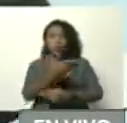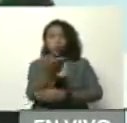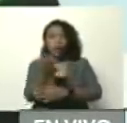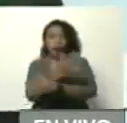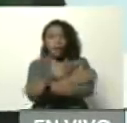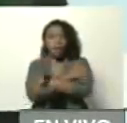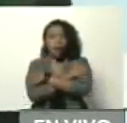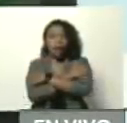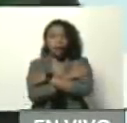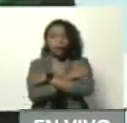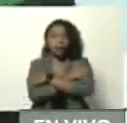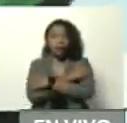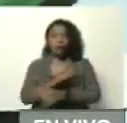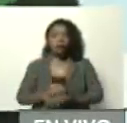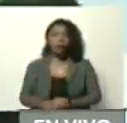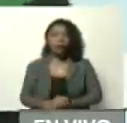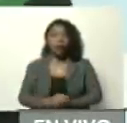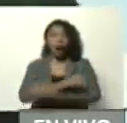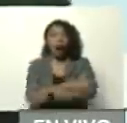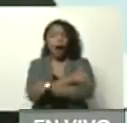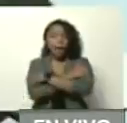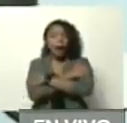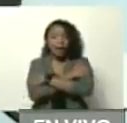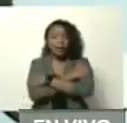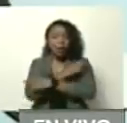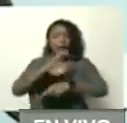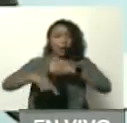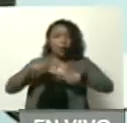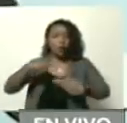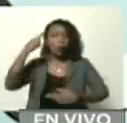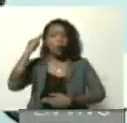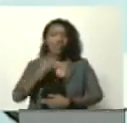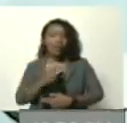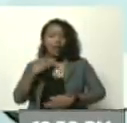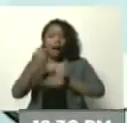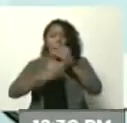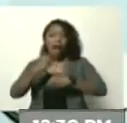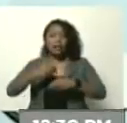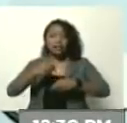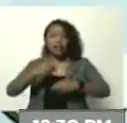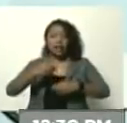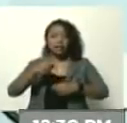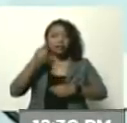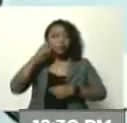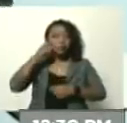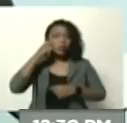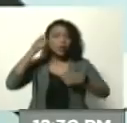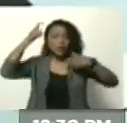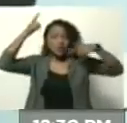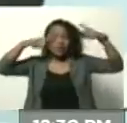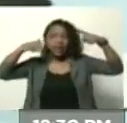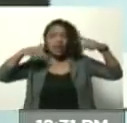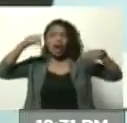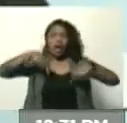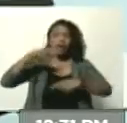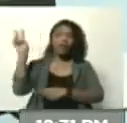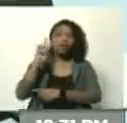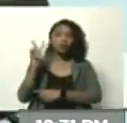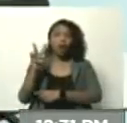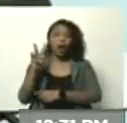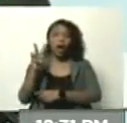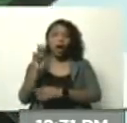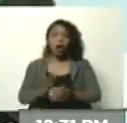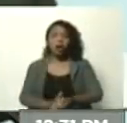reciban un abrazo de la Revolución Bolivariana que encarna Hugo Chávez y que en Venezuela